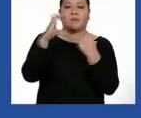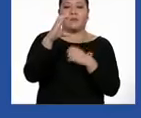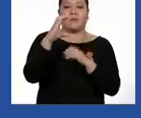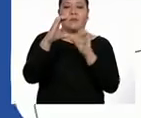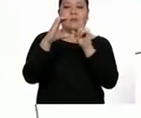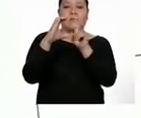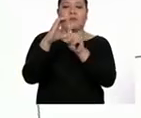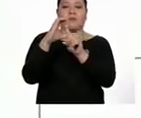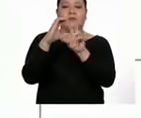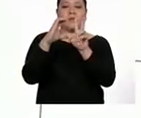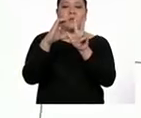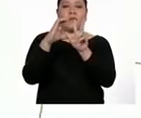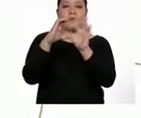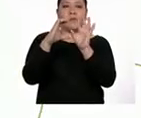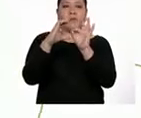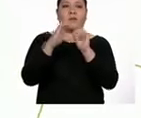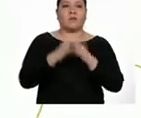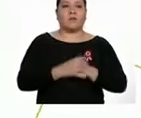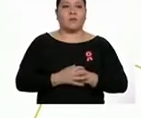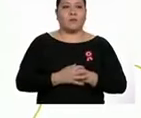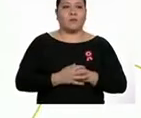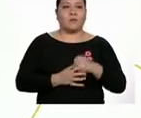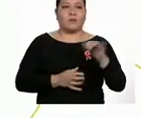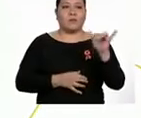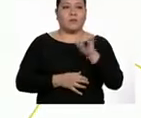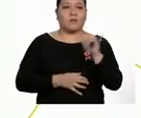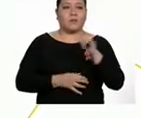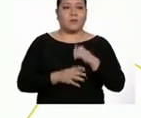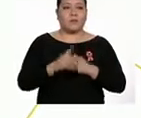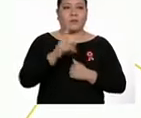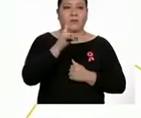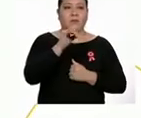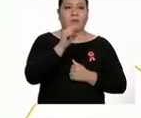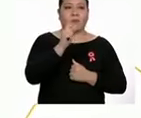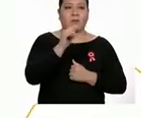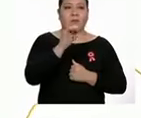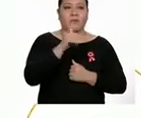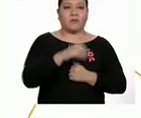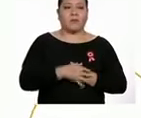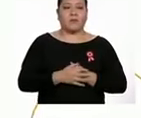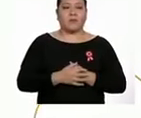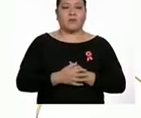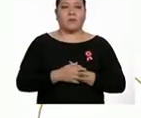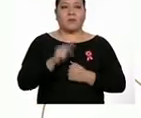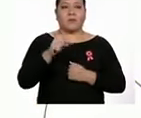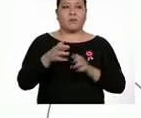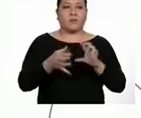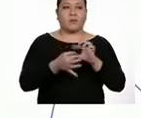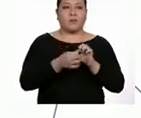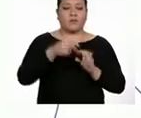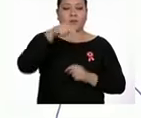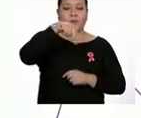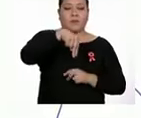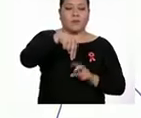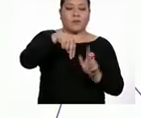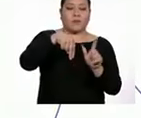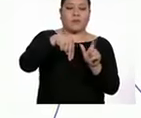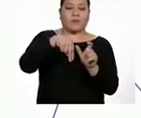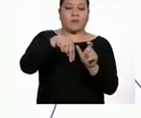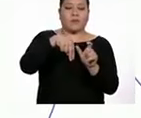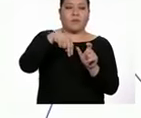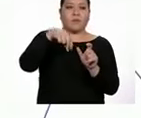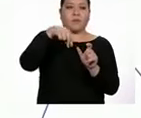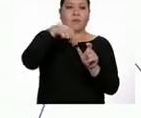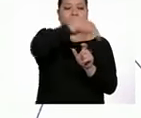139. De la misma manera, con la presión diastólica, la unión entre el intervalo N y el intervalo